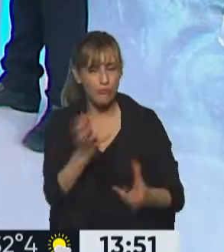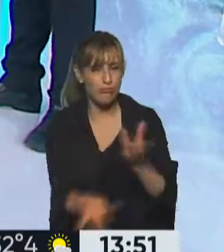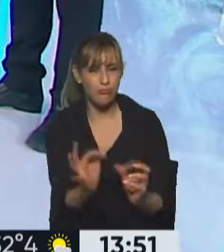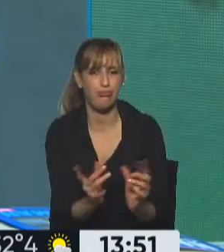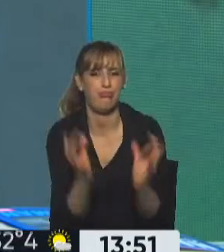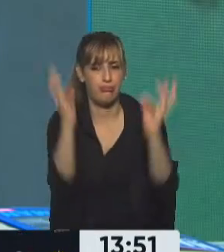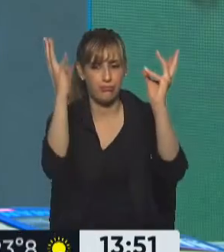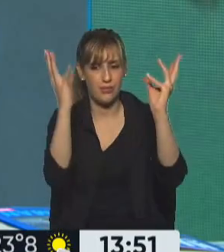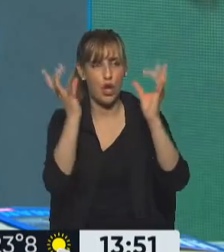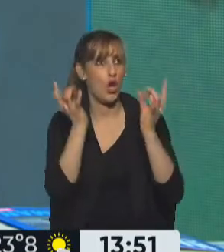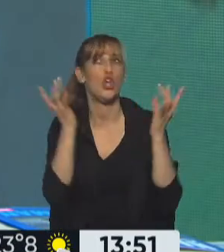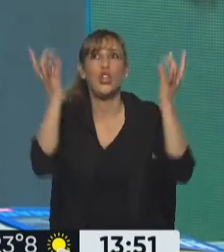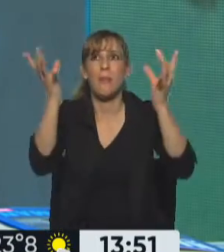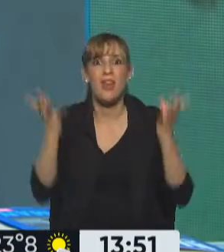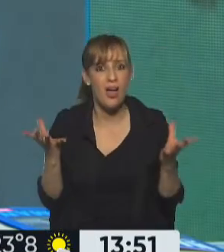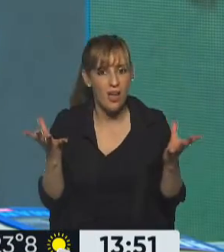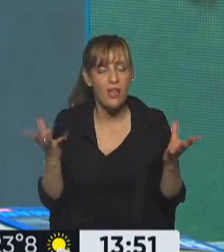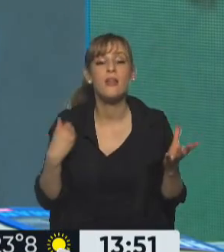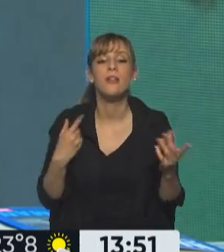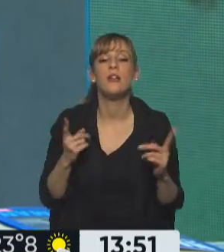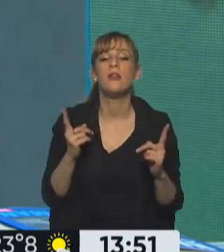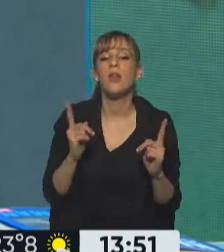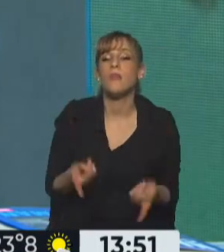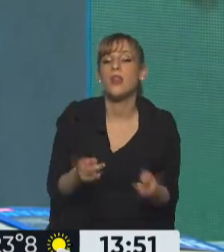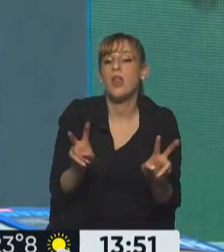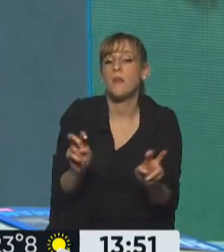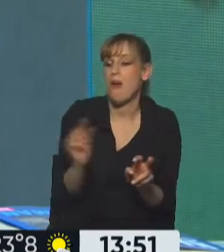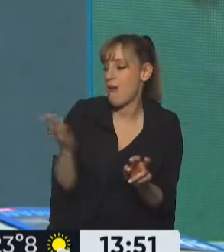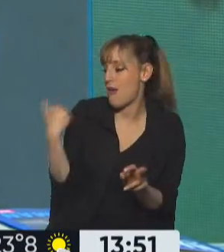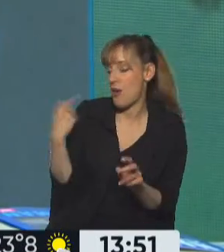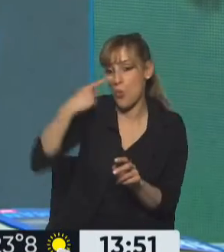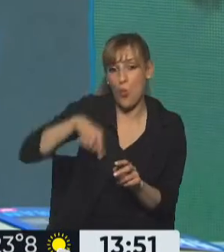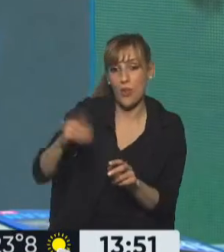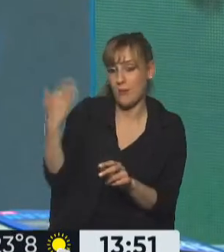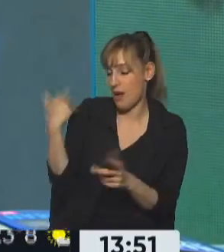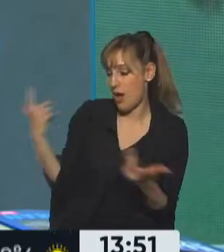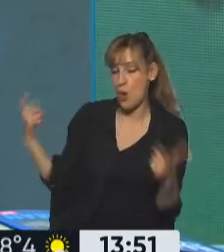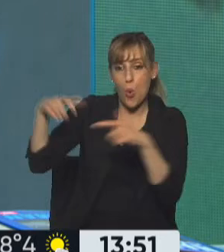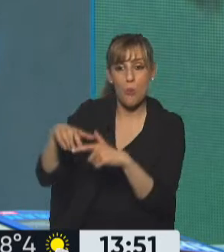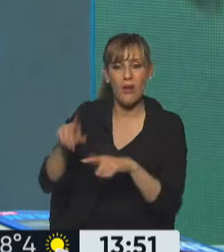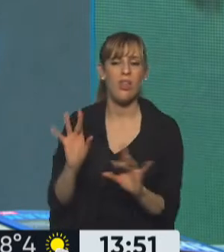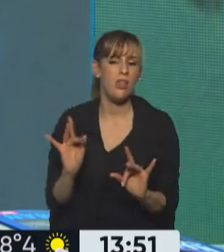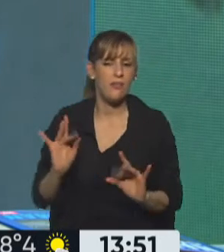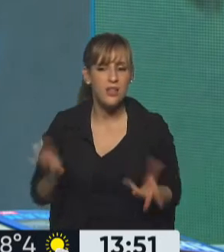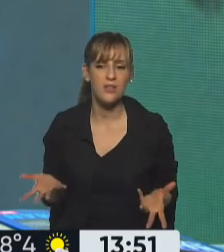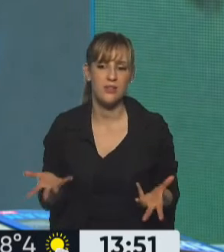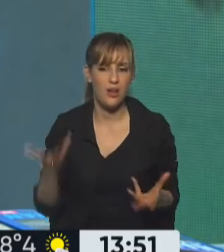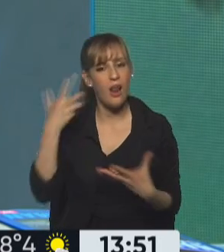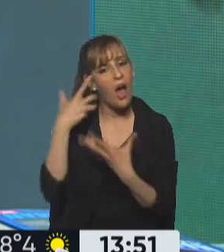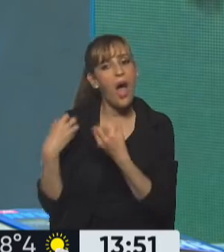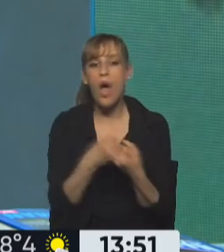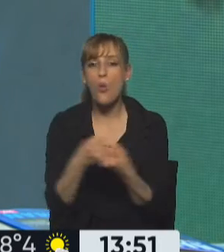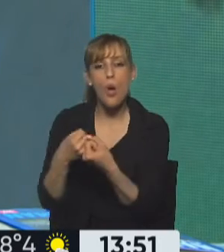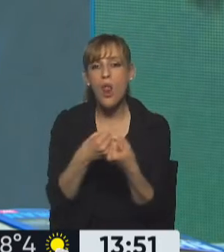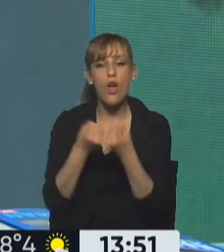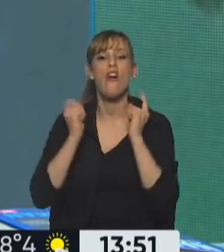Digamos, ¿no? Que es un tema que también trascendió la última cumbre. Es muy difícil pensar en acuerdos sostenibles y estructurales sin tener en cuenta